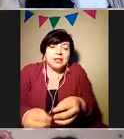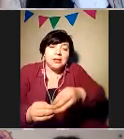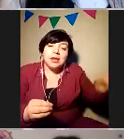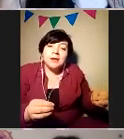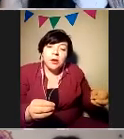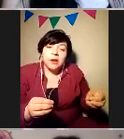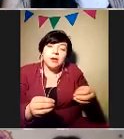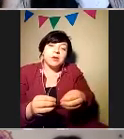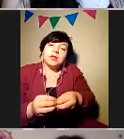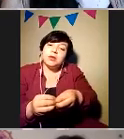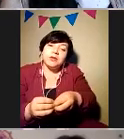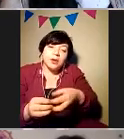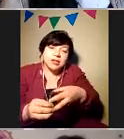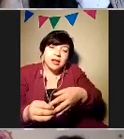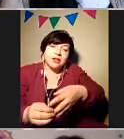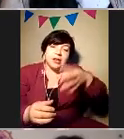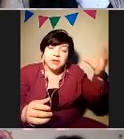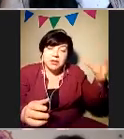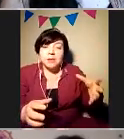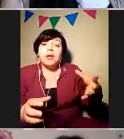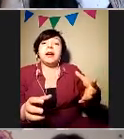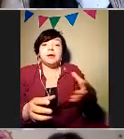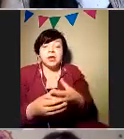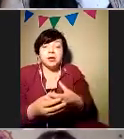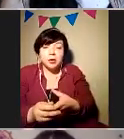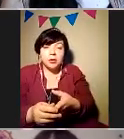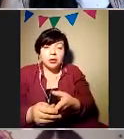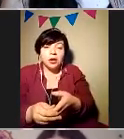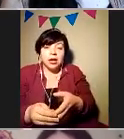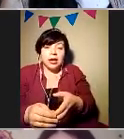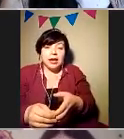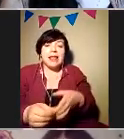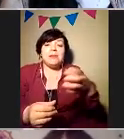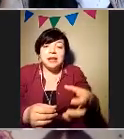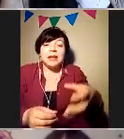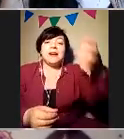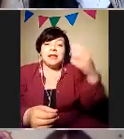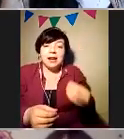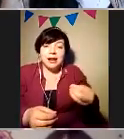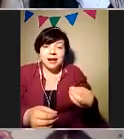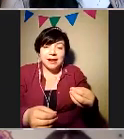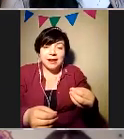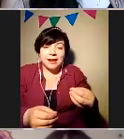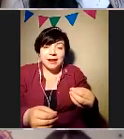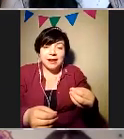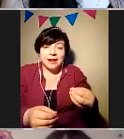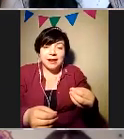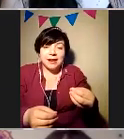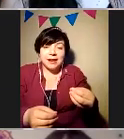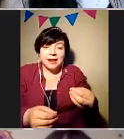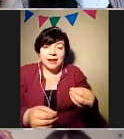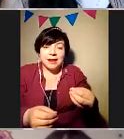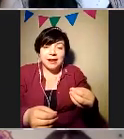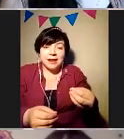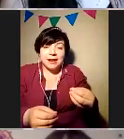porque lo previo, pusiste a tus influencers, a las personas de moda a usar tu producto, la demanda ya va a estar